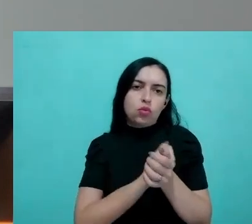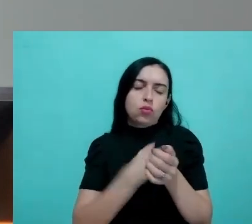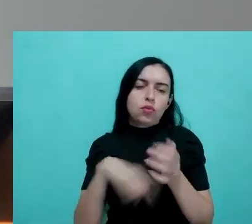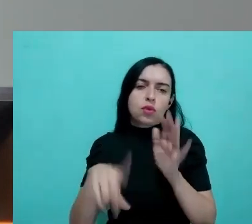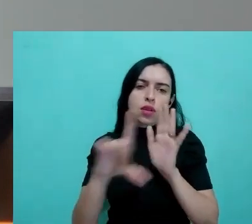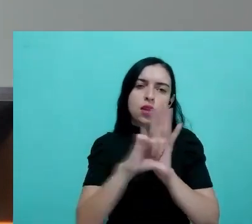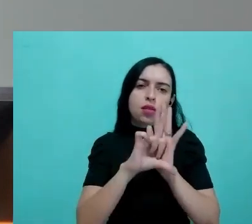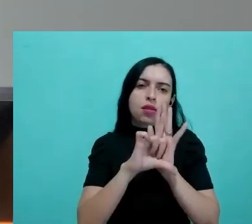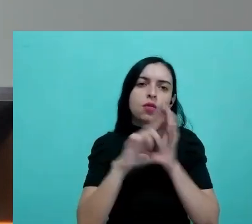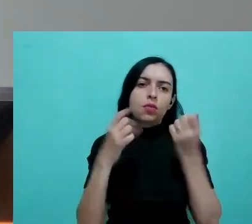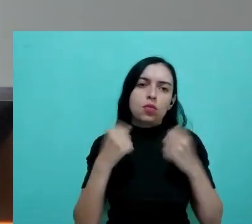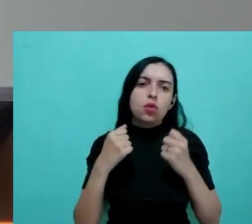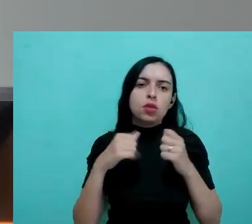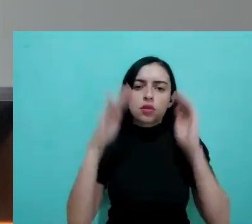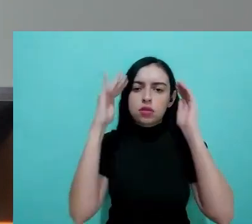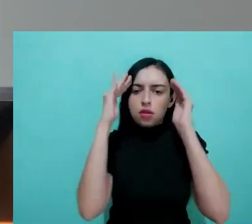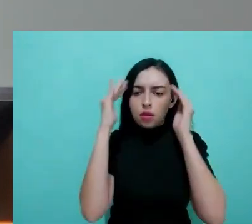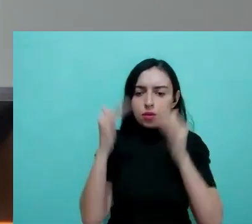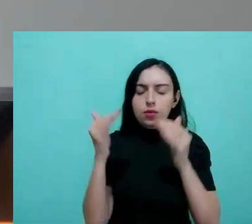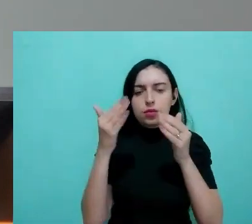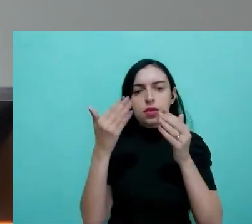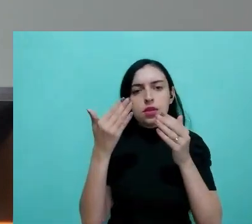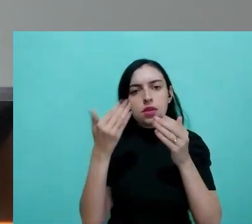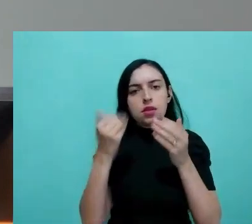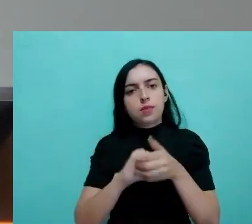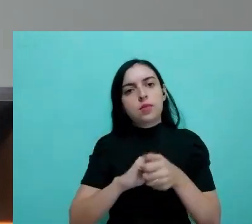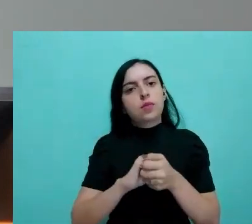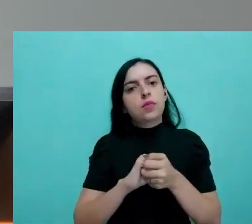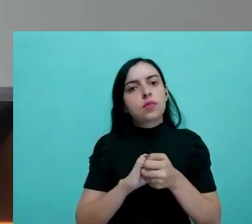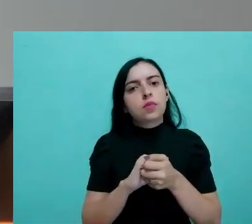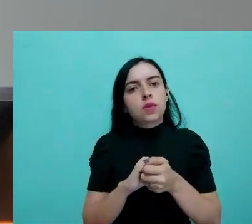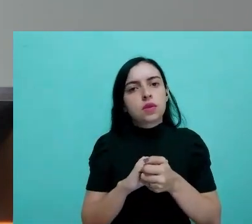exigir obediencia. Pues